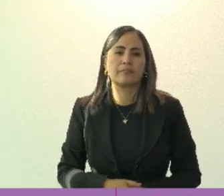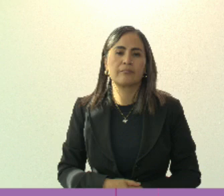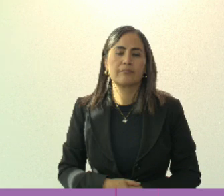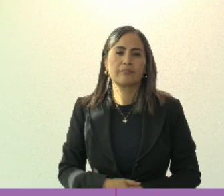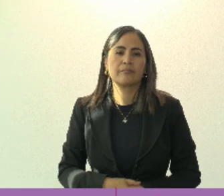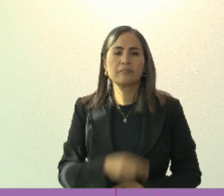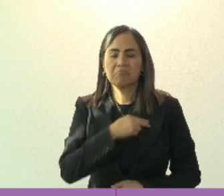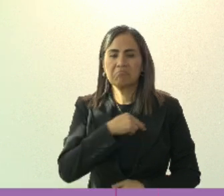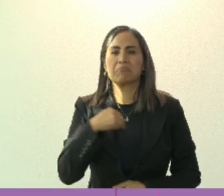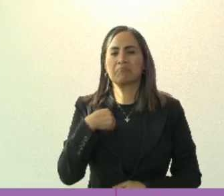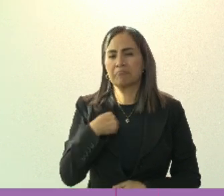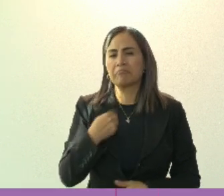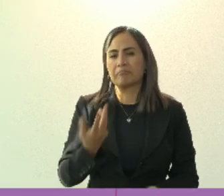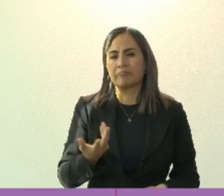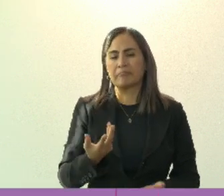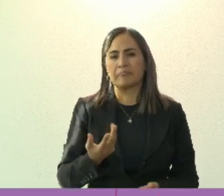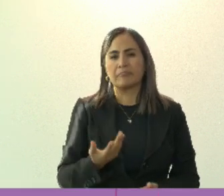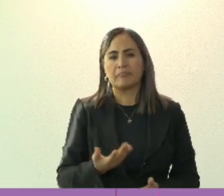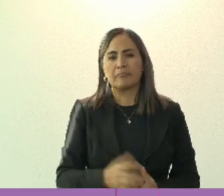dados